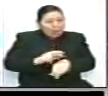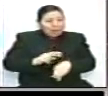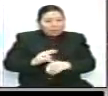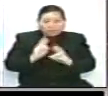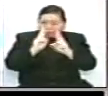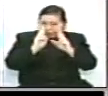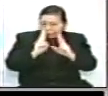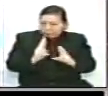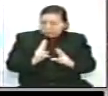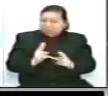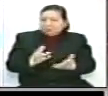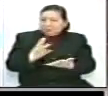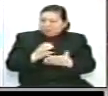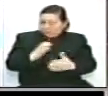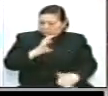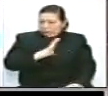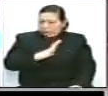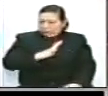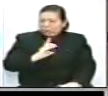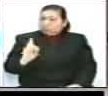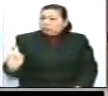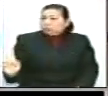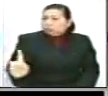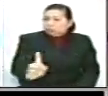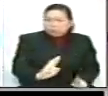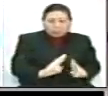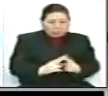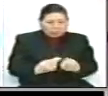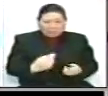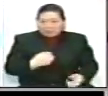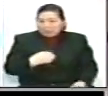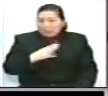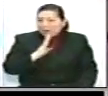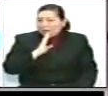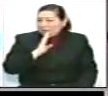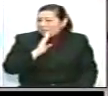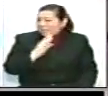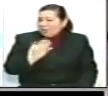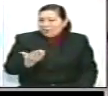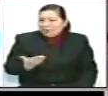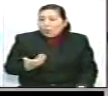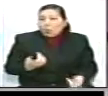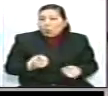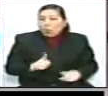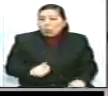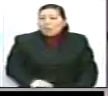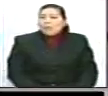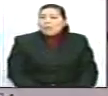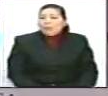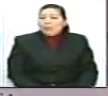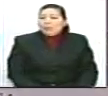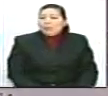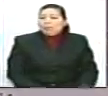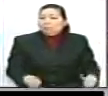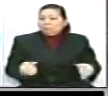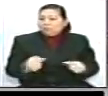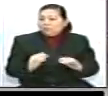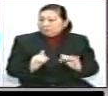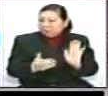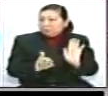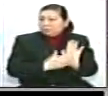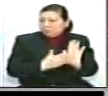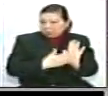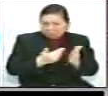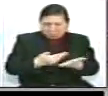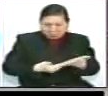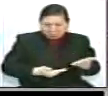debe haber un mínimo de cordura entre quienes participamos. Eso fue lo que yo he manifestado a la hora de mi intervención y ahí está